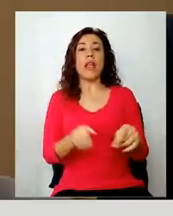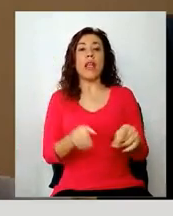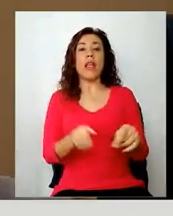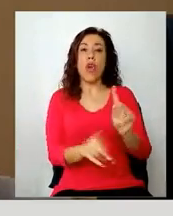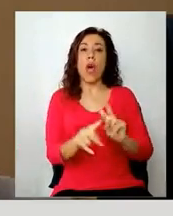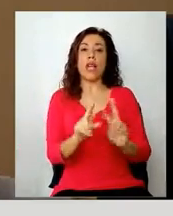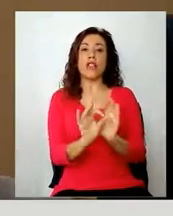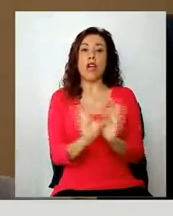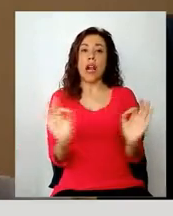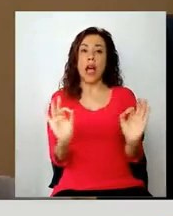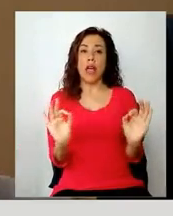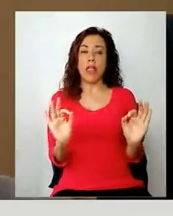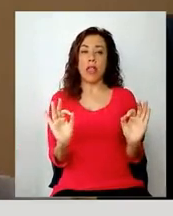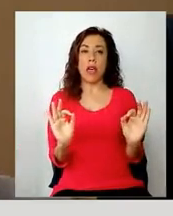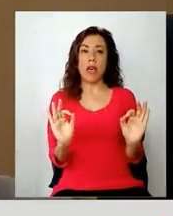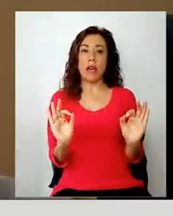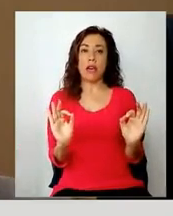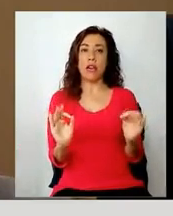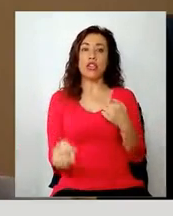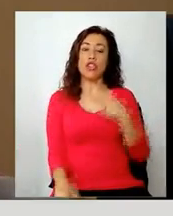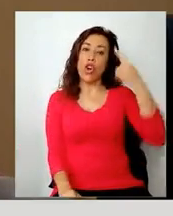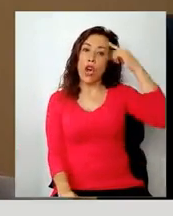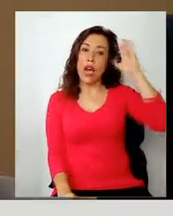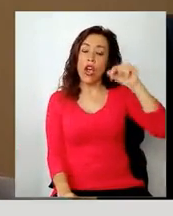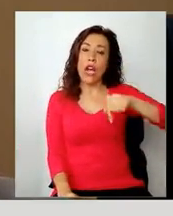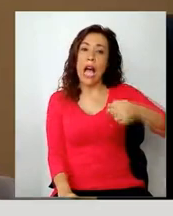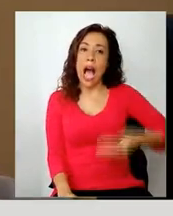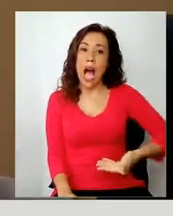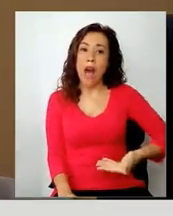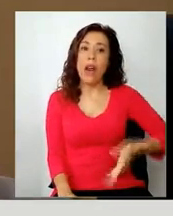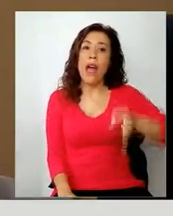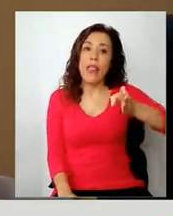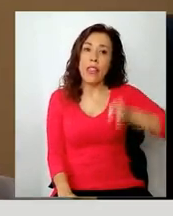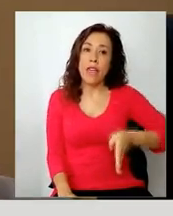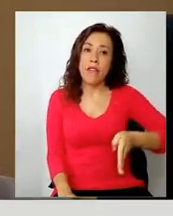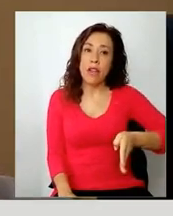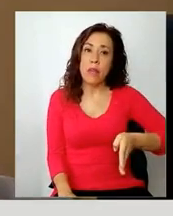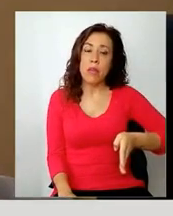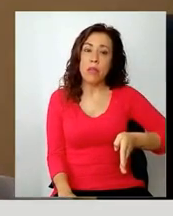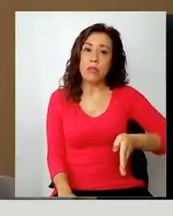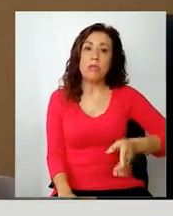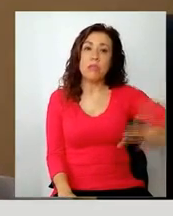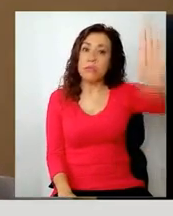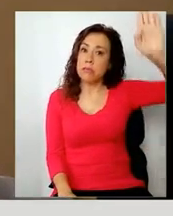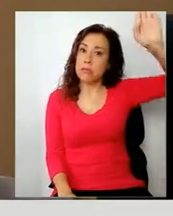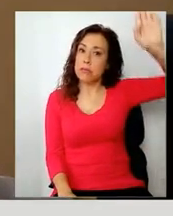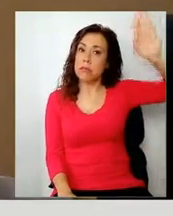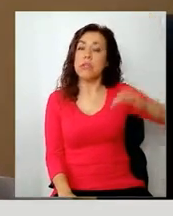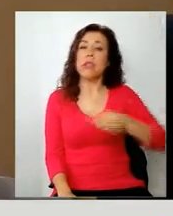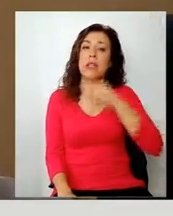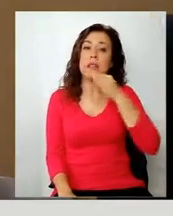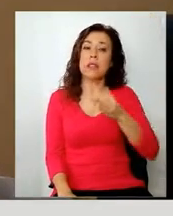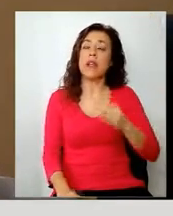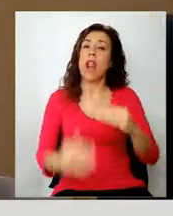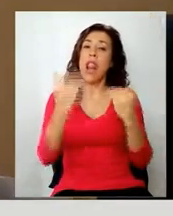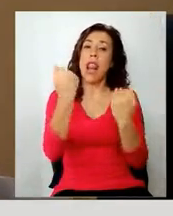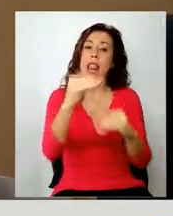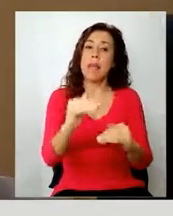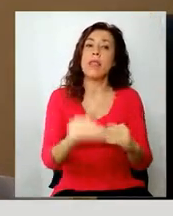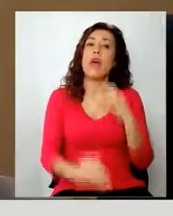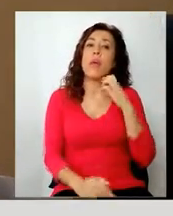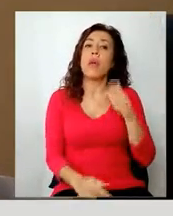la materia y yo creo que es hora de que nosotros levantemos el dedo y pongamos un Coto a esto puesto que es una amenaza